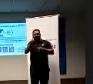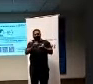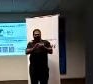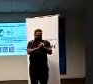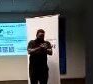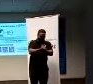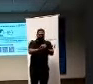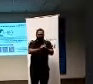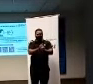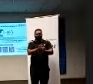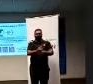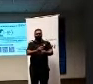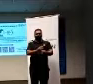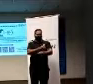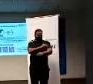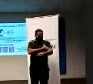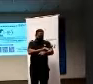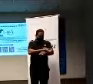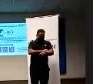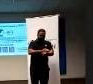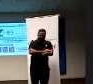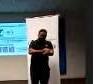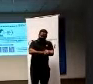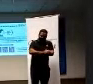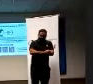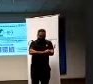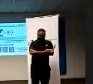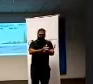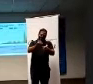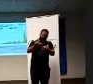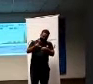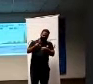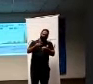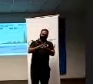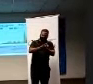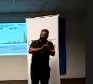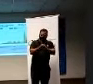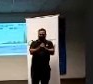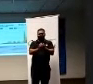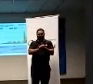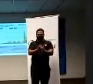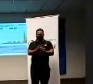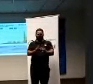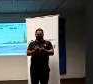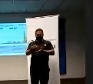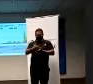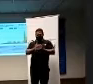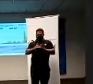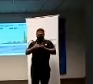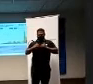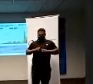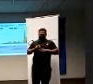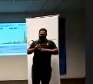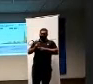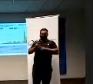lugares ya se dejó de usar. Bueno, con respecto ya a la actualización de los